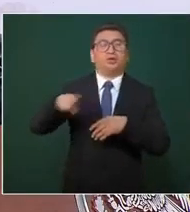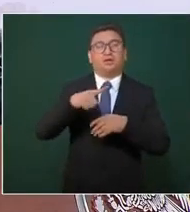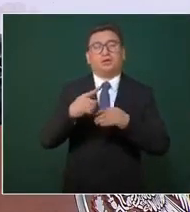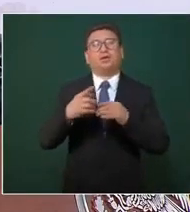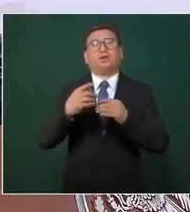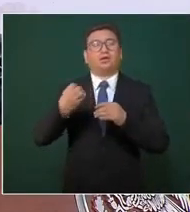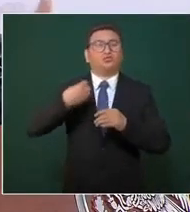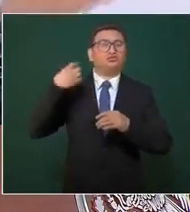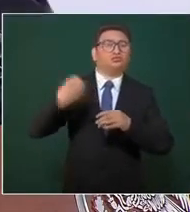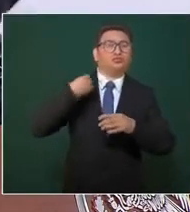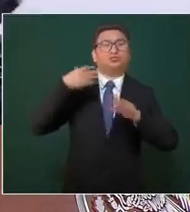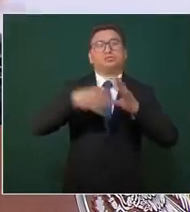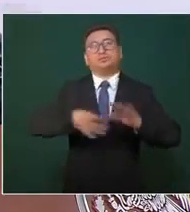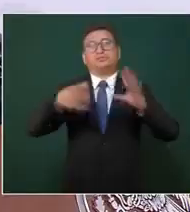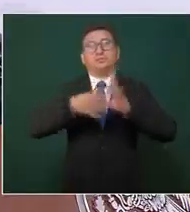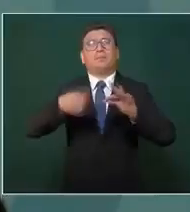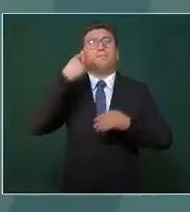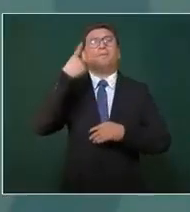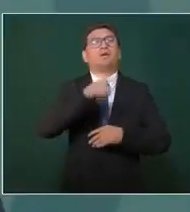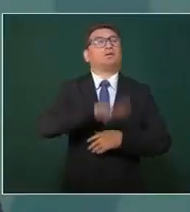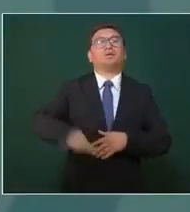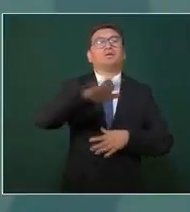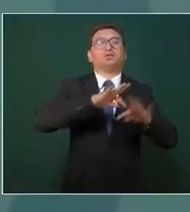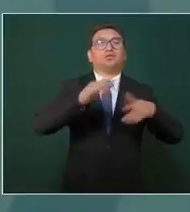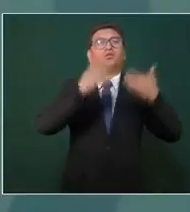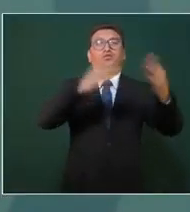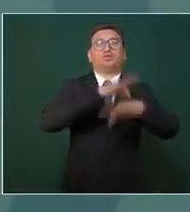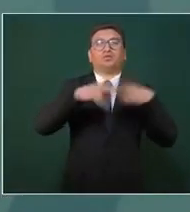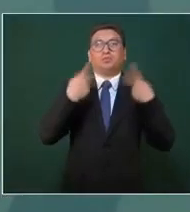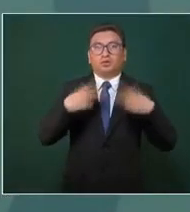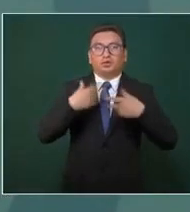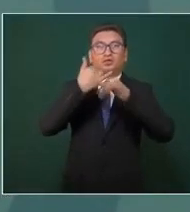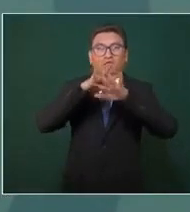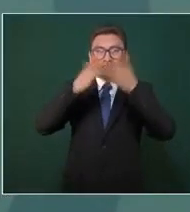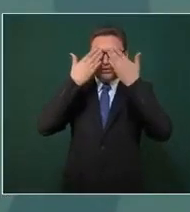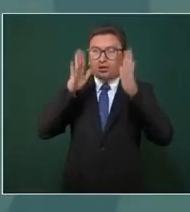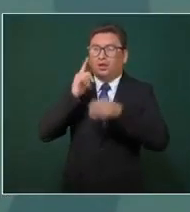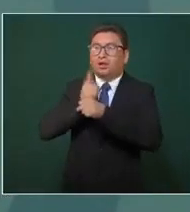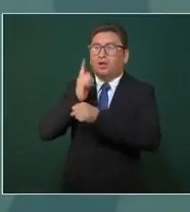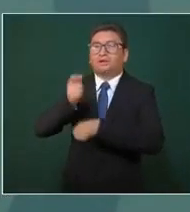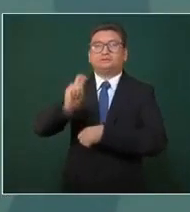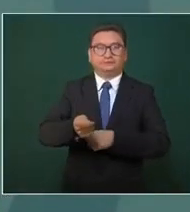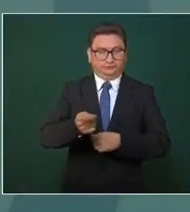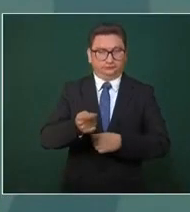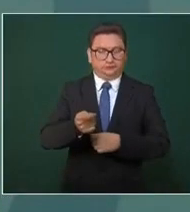Haciendo foros, porque nos interesa que la gente se informe de qué se trata.